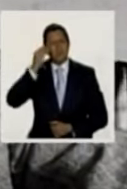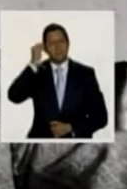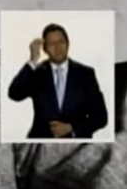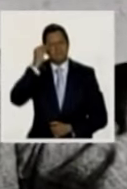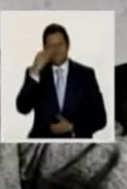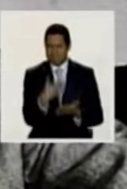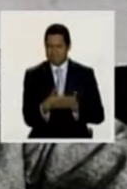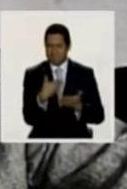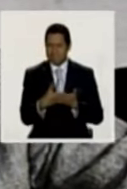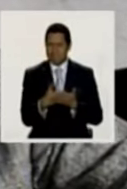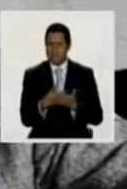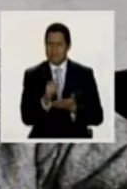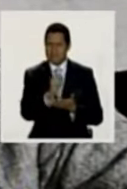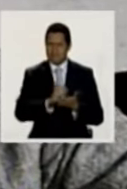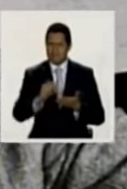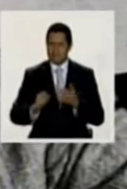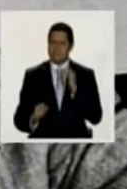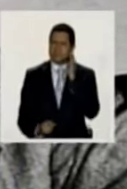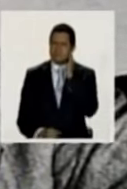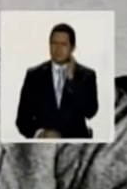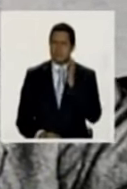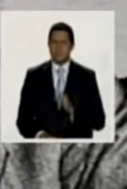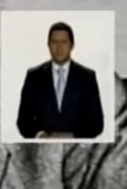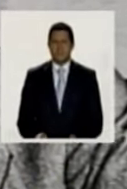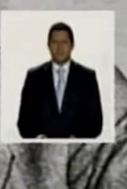más tangible del autor de Doña Bárbara.